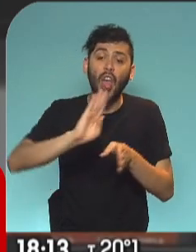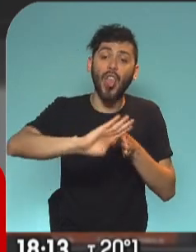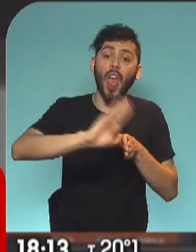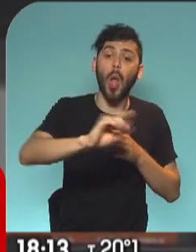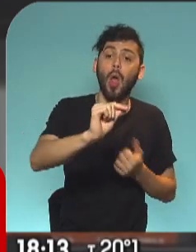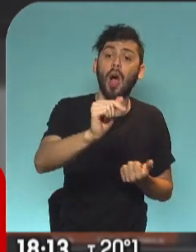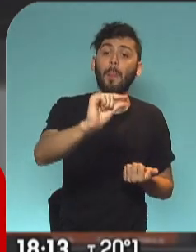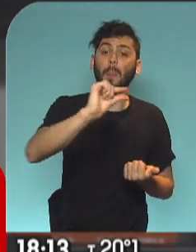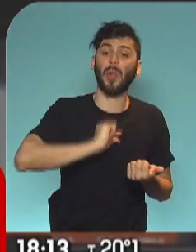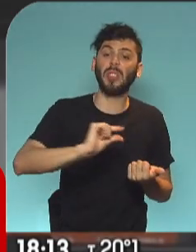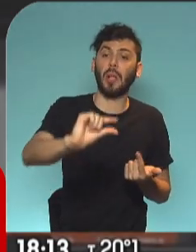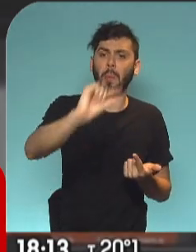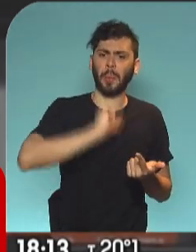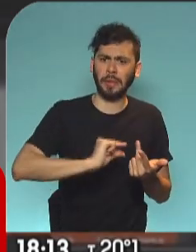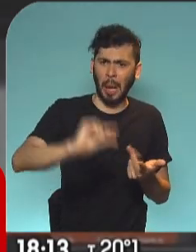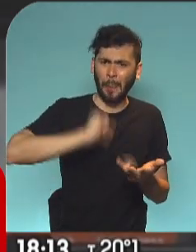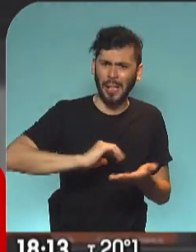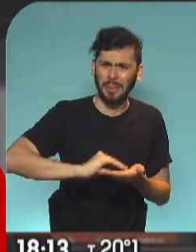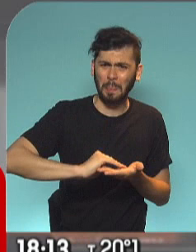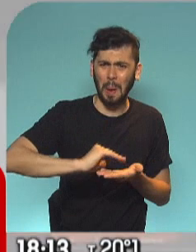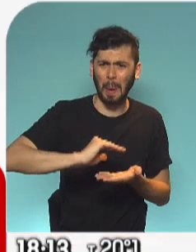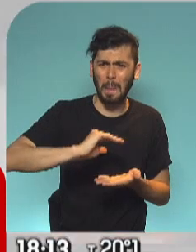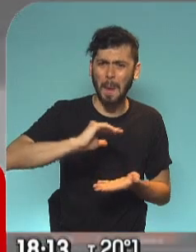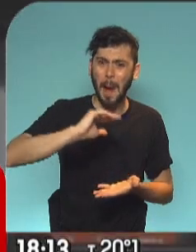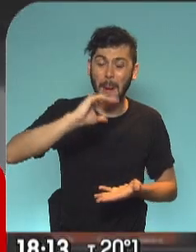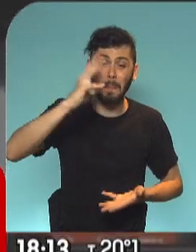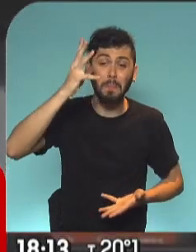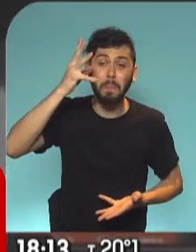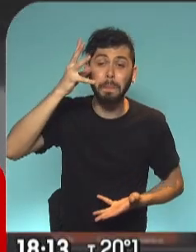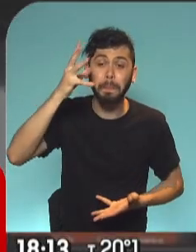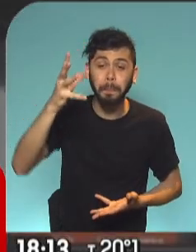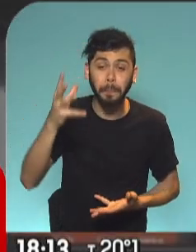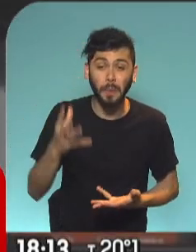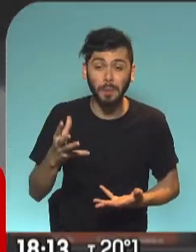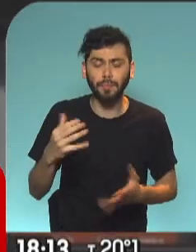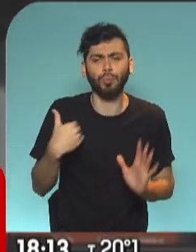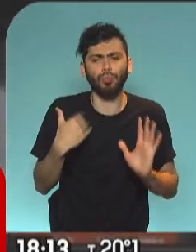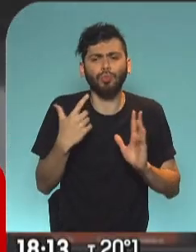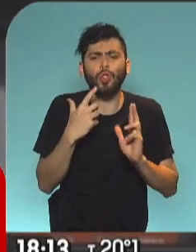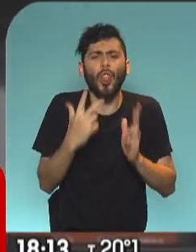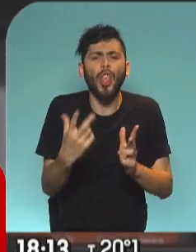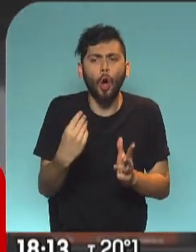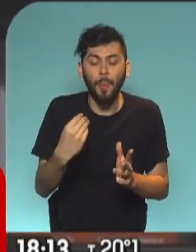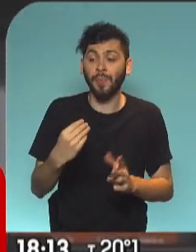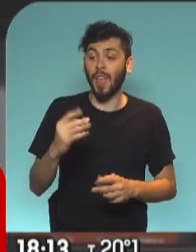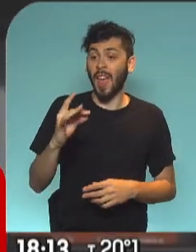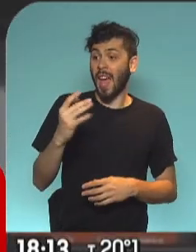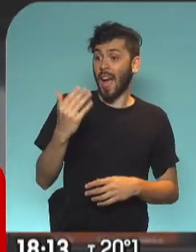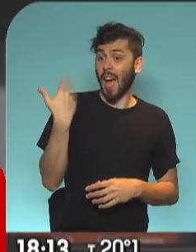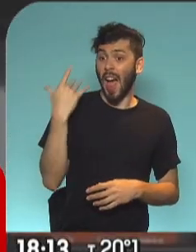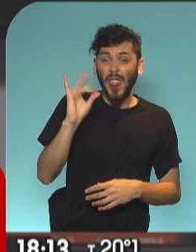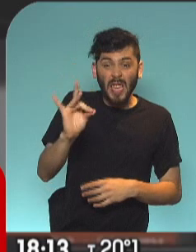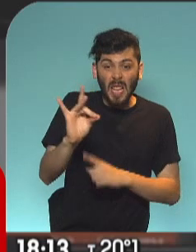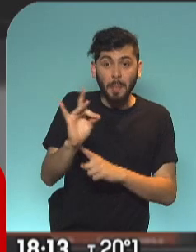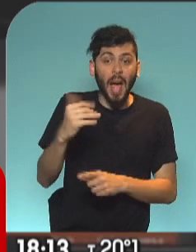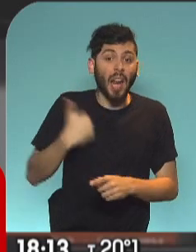deuda creció de un modo descomunal. Digo que en diciembre la Argentina era una enferma en terapia